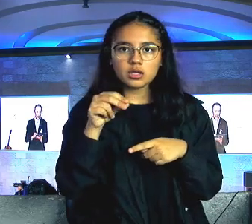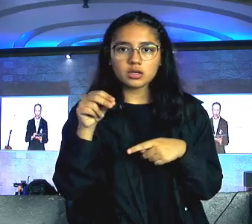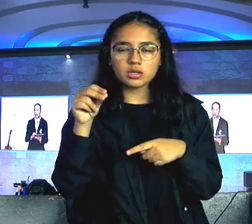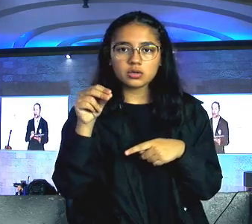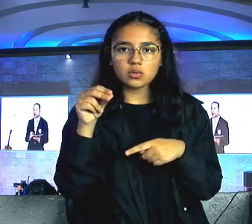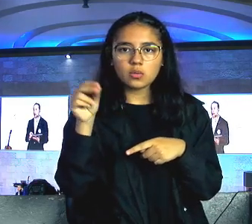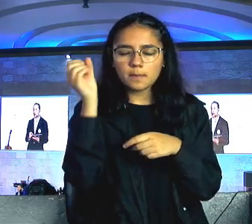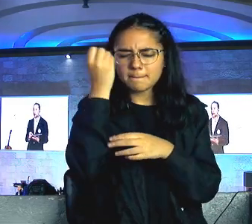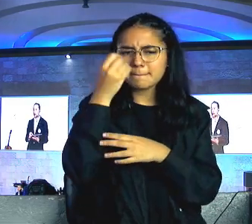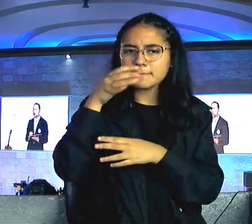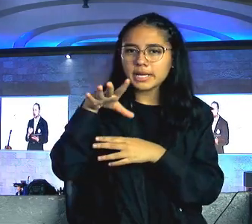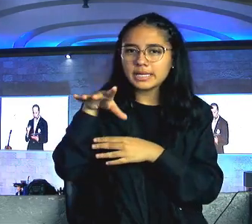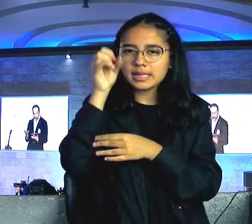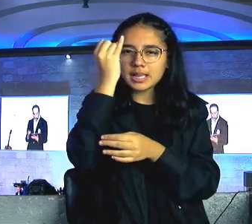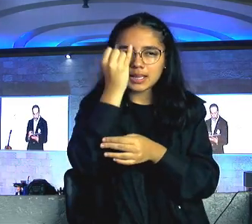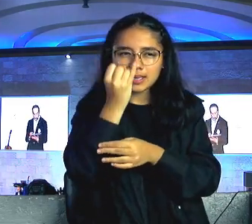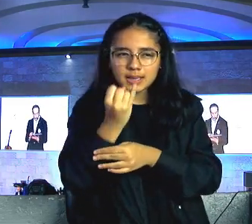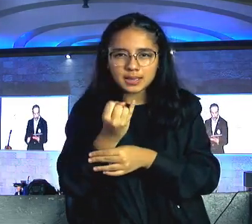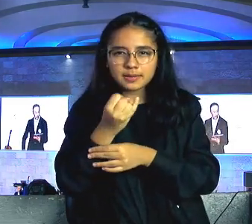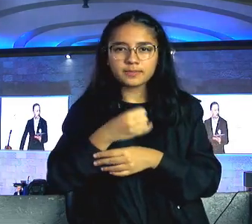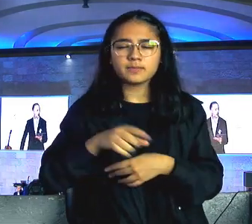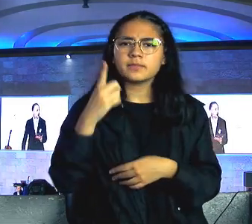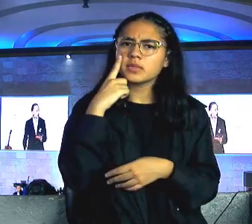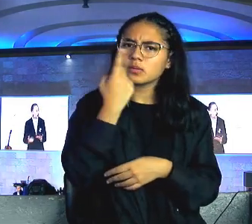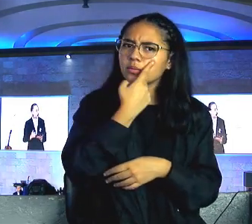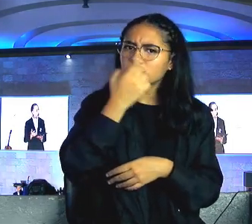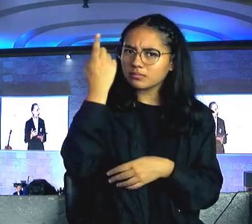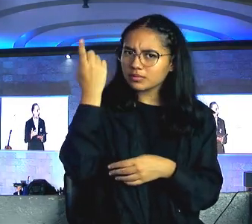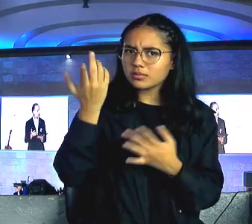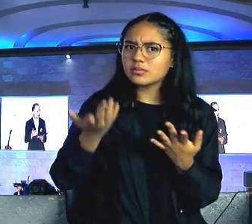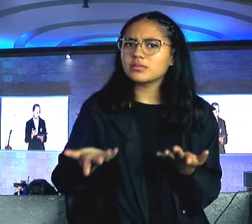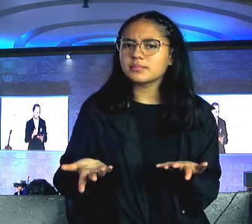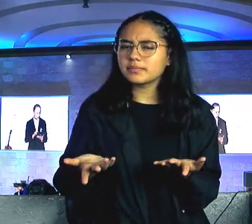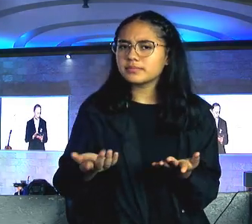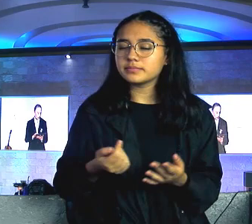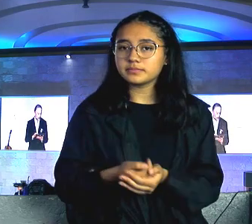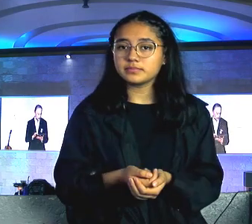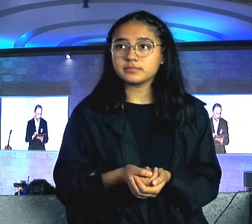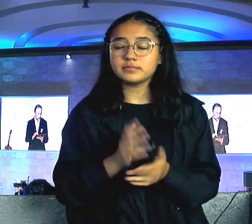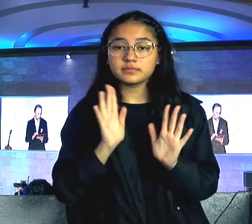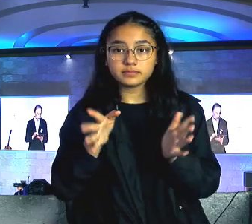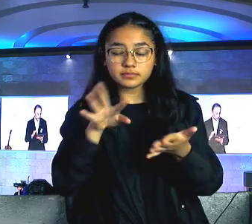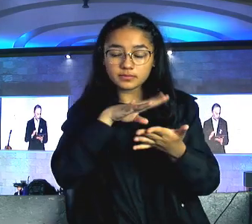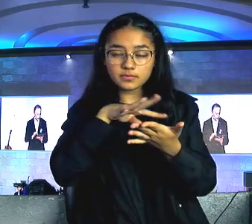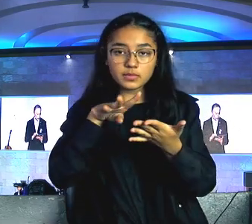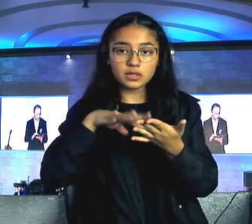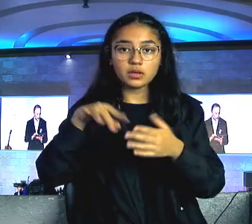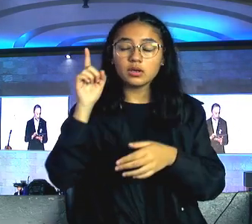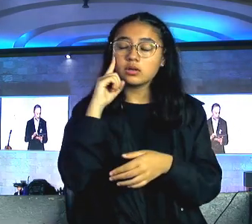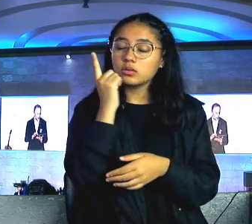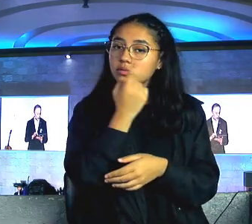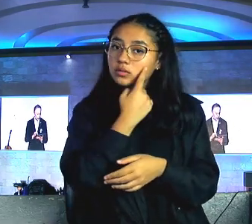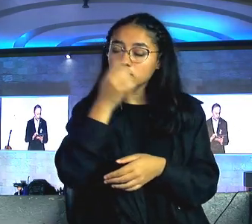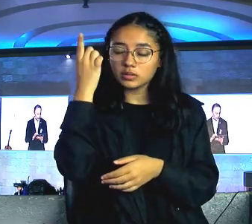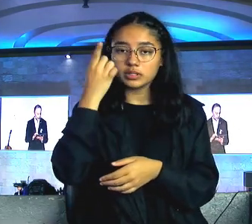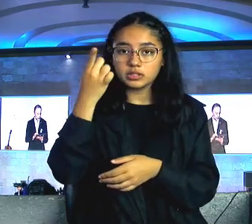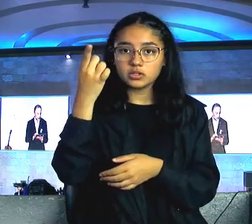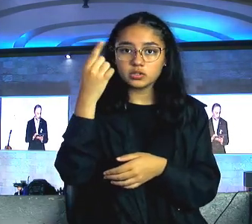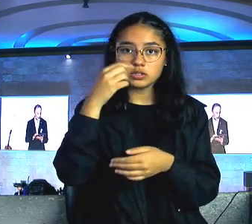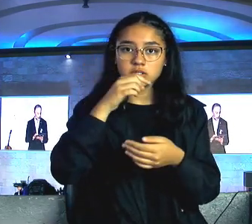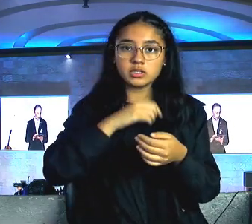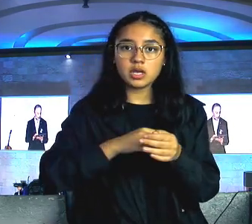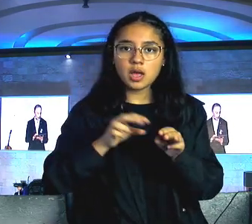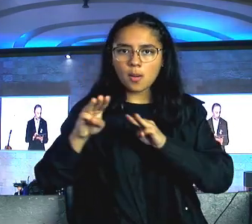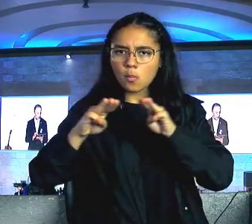detalle? ¿En dónde están los ojos de Dios? Bueno, leímos hace un momento que los ojos de Dios recorren toda